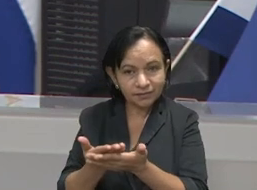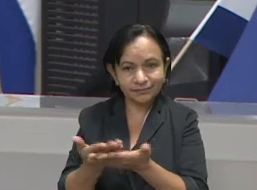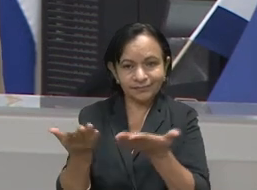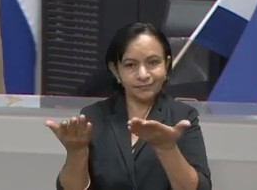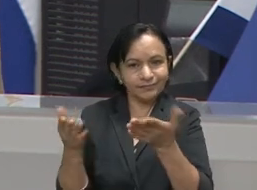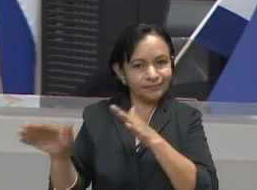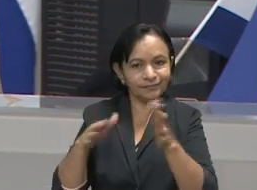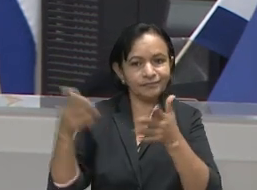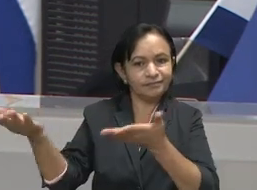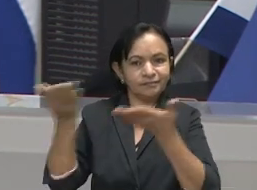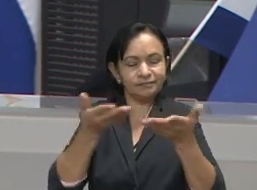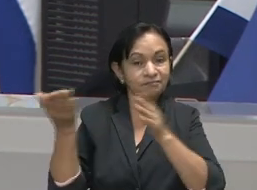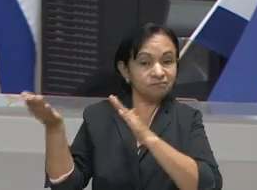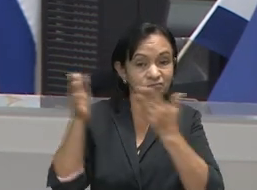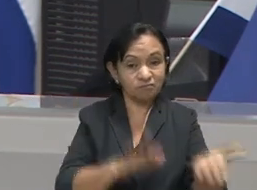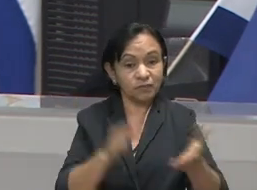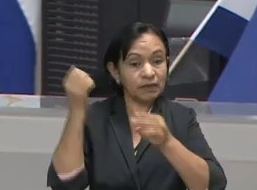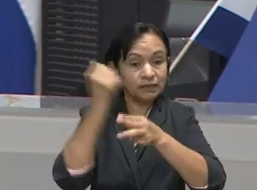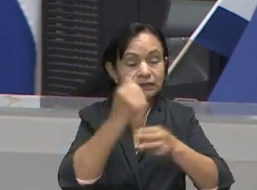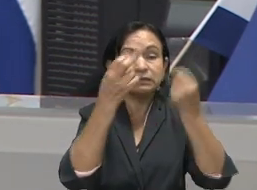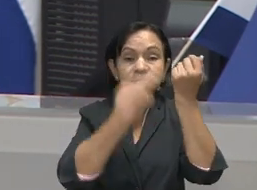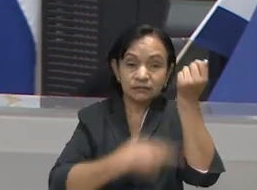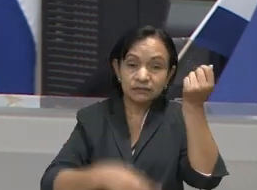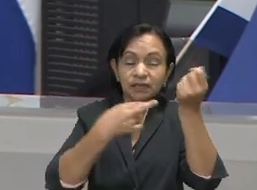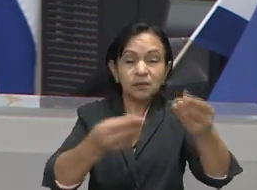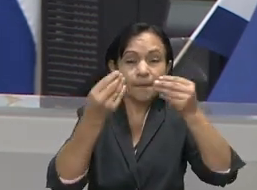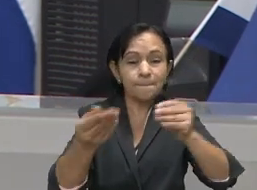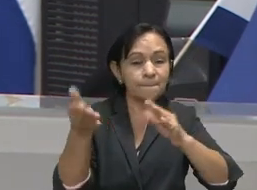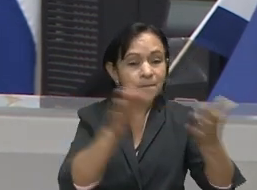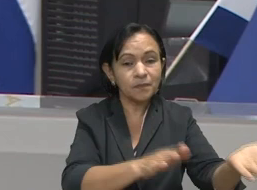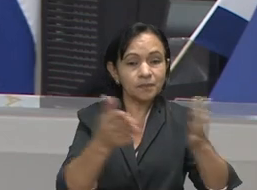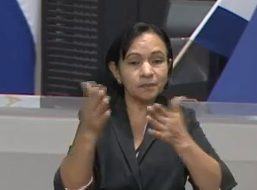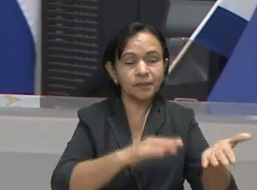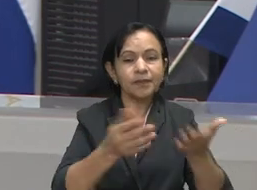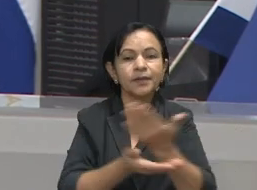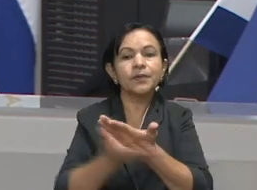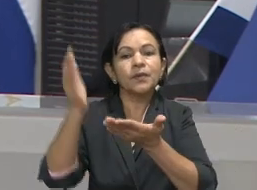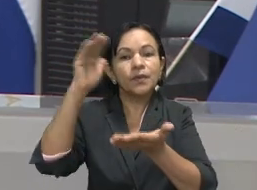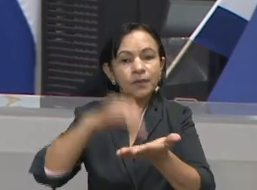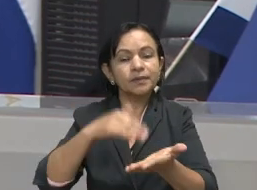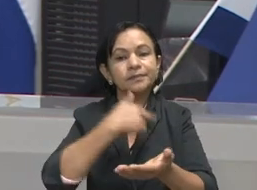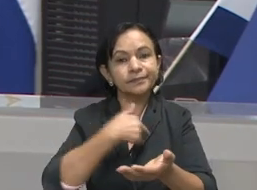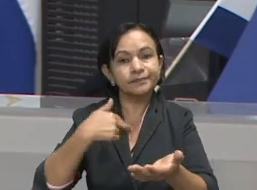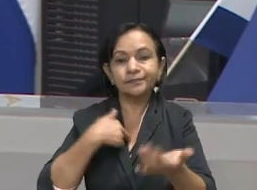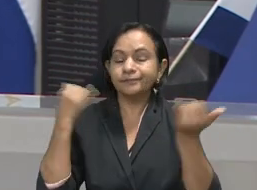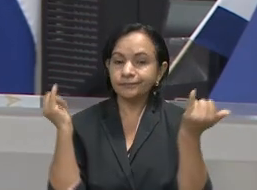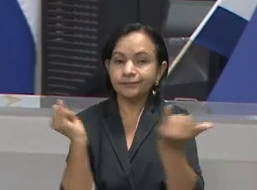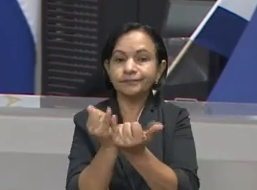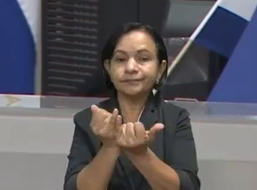lo que nos trajeron fue muerte y sangre? Y están repitiendo nuevamente esa